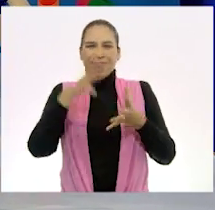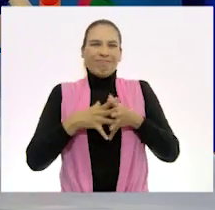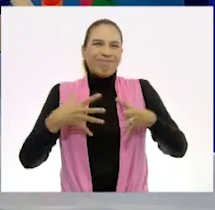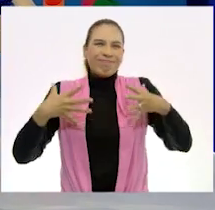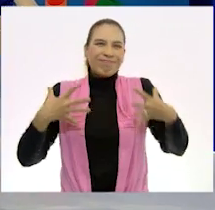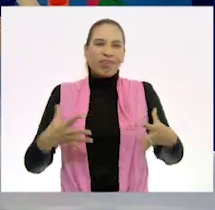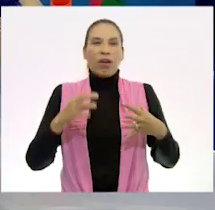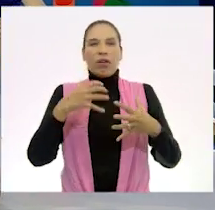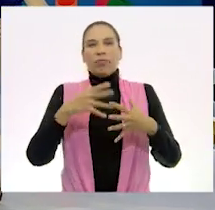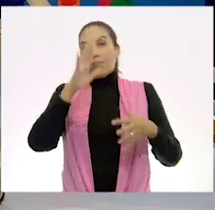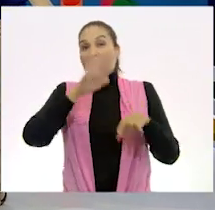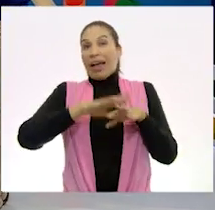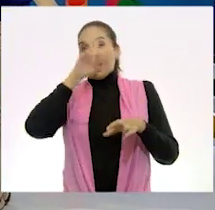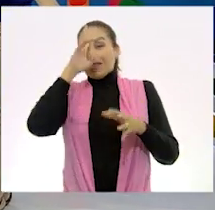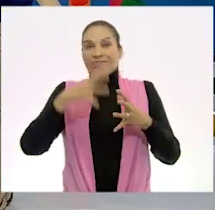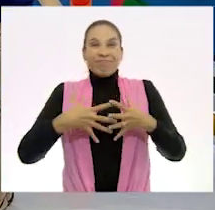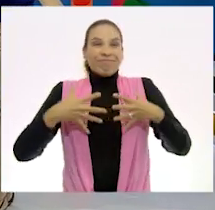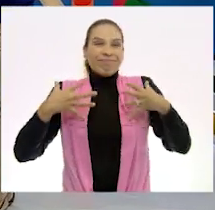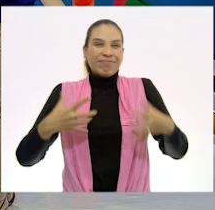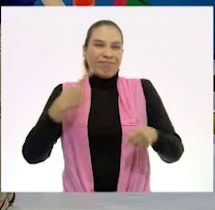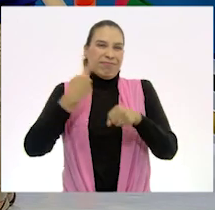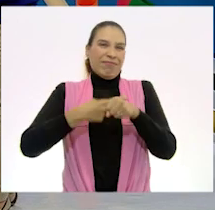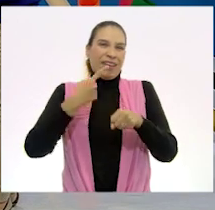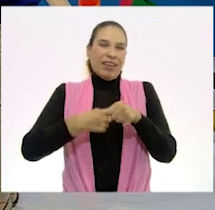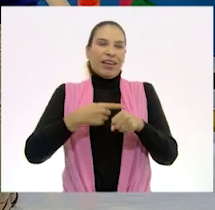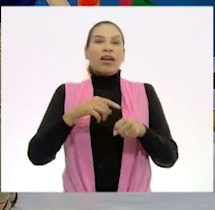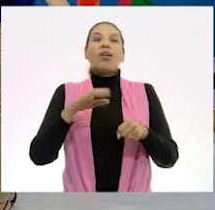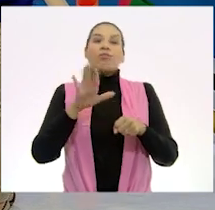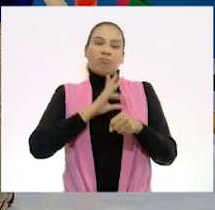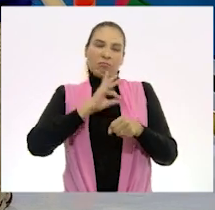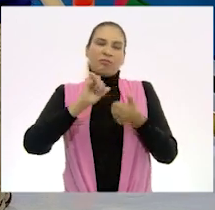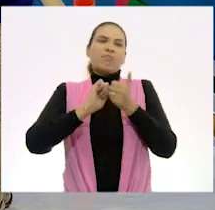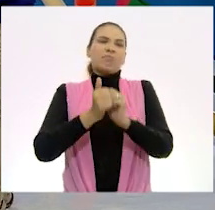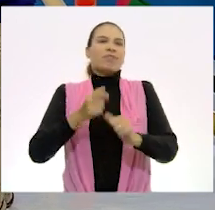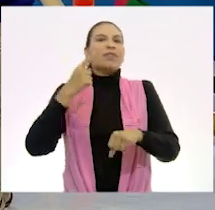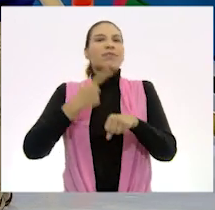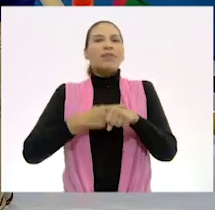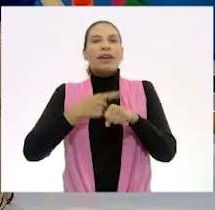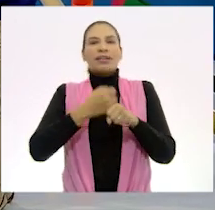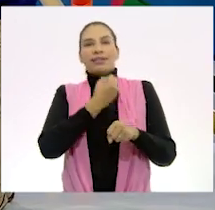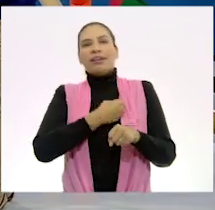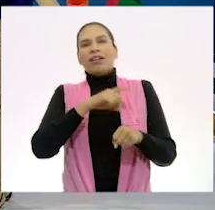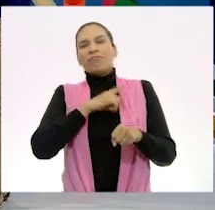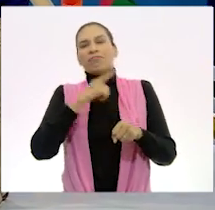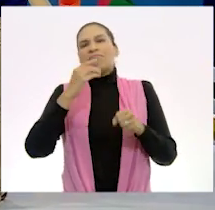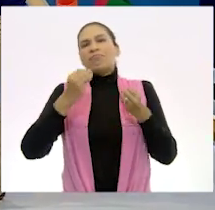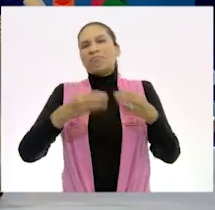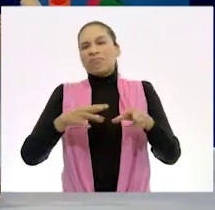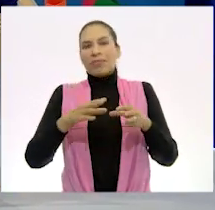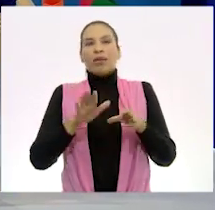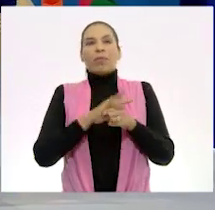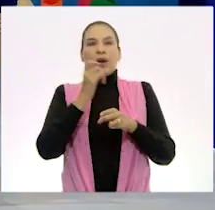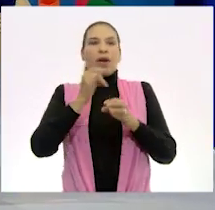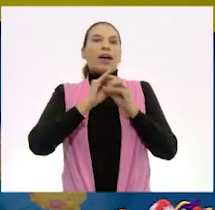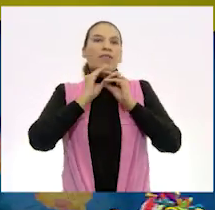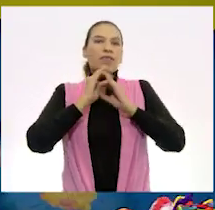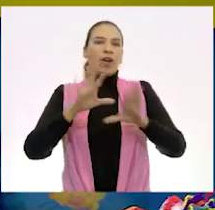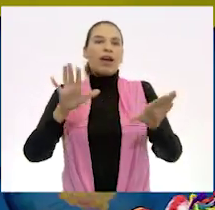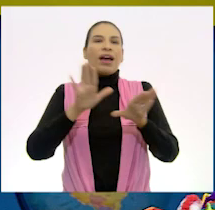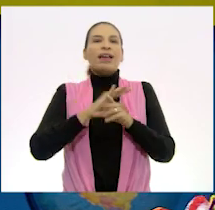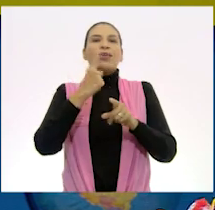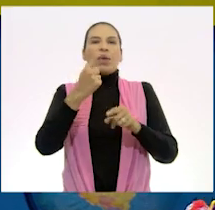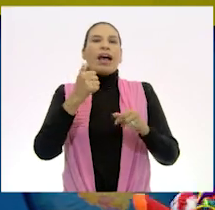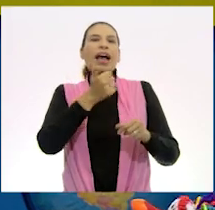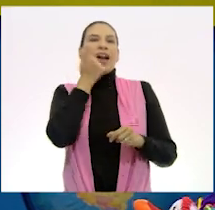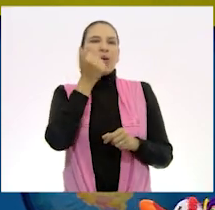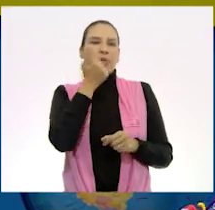porque además todo esto daña la salud. Pero escuché que a Ton le llegó un mensaje de uno de los